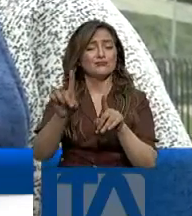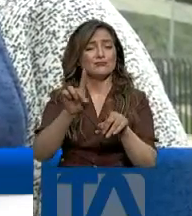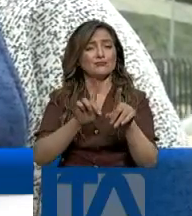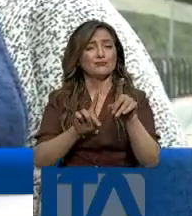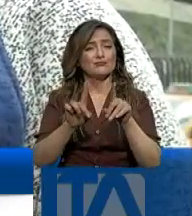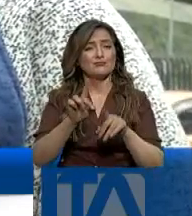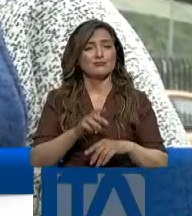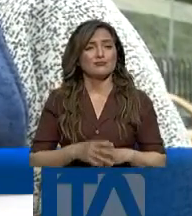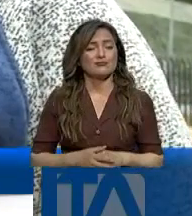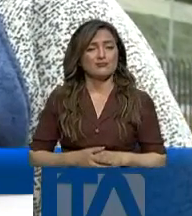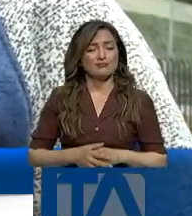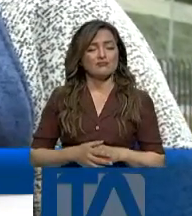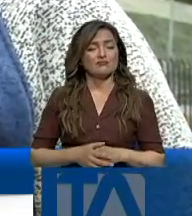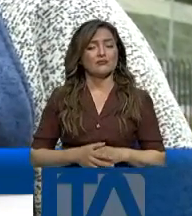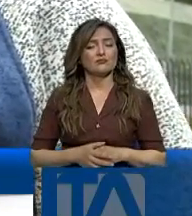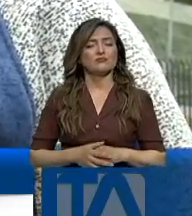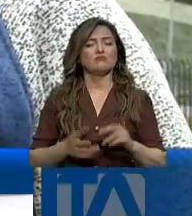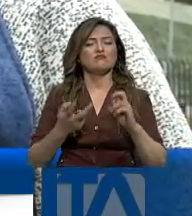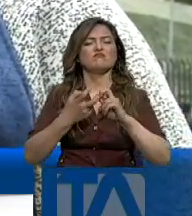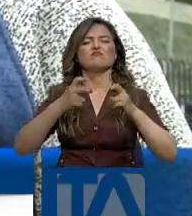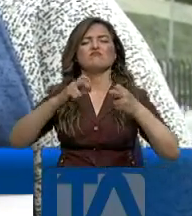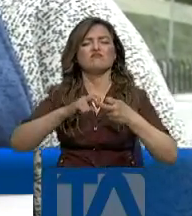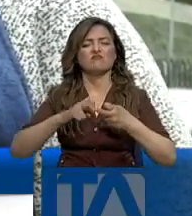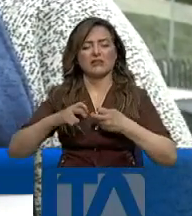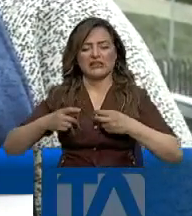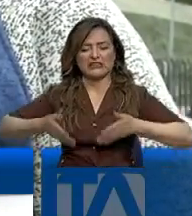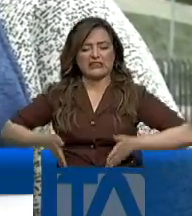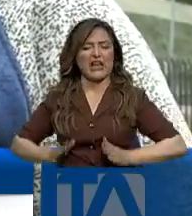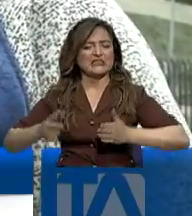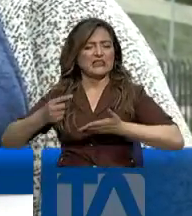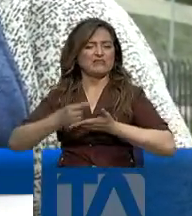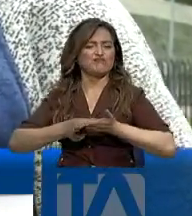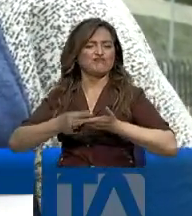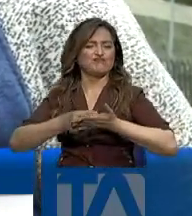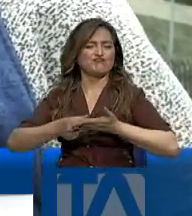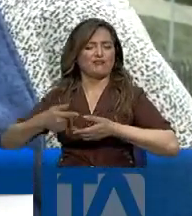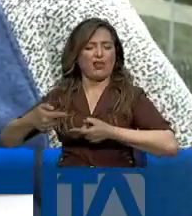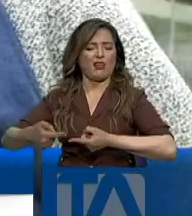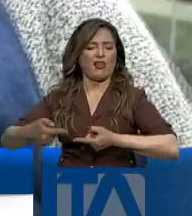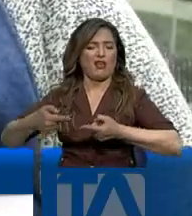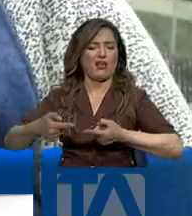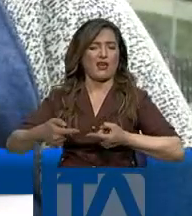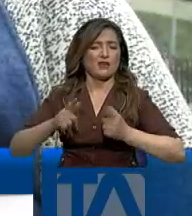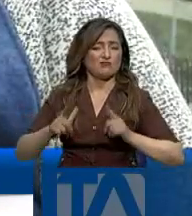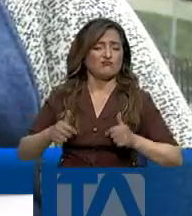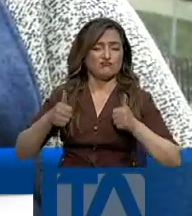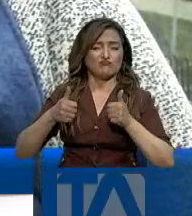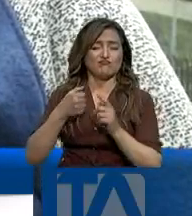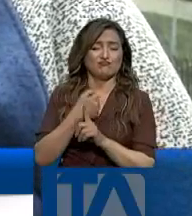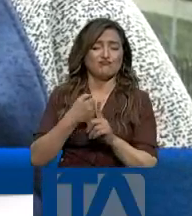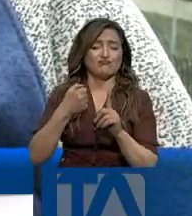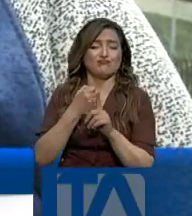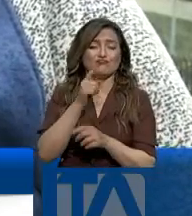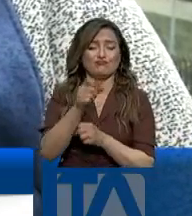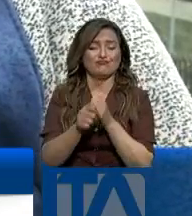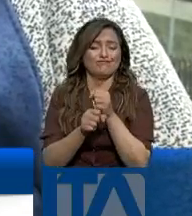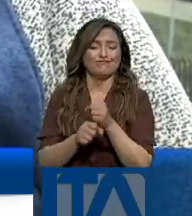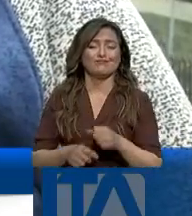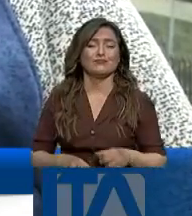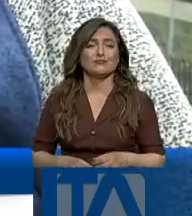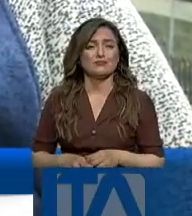una colestasis que es un problema genético y no no tiene cura hemos venido luchando ya un año